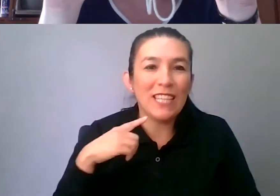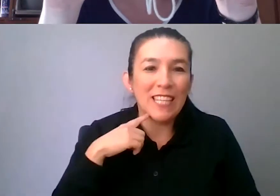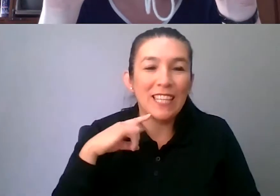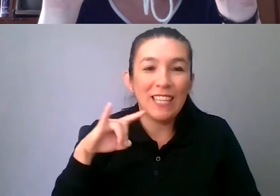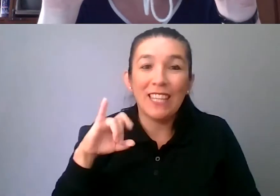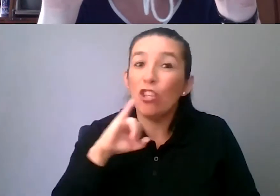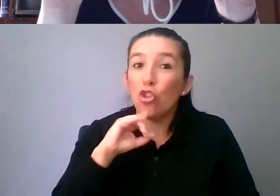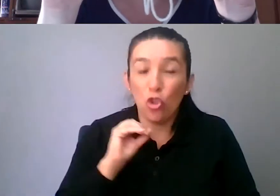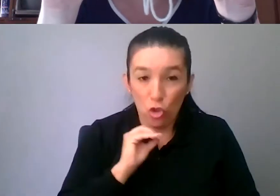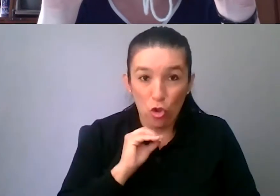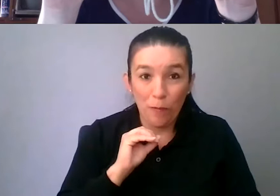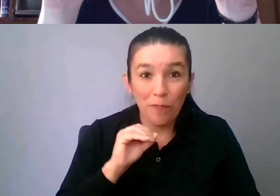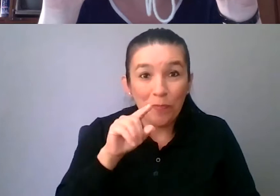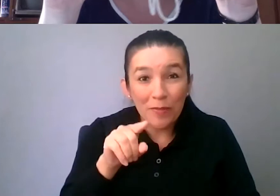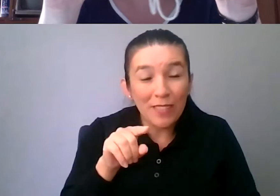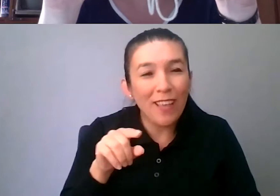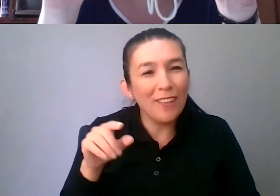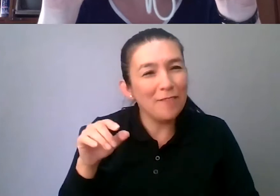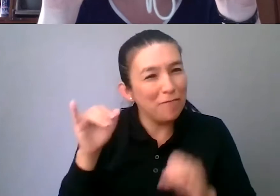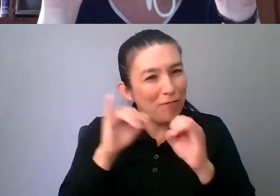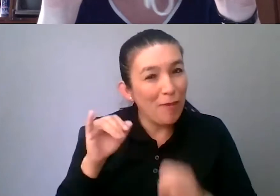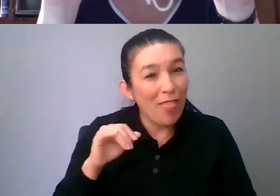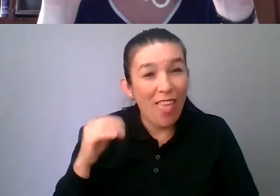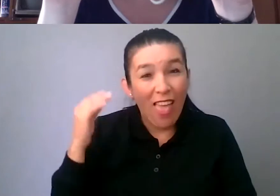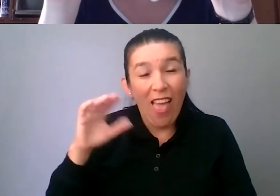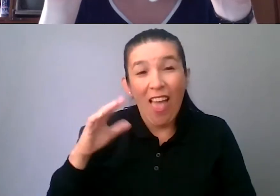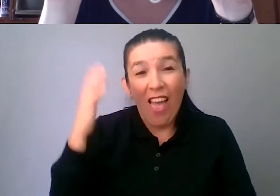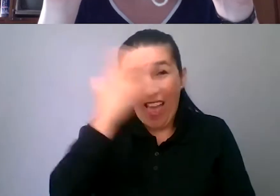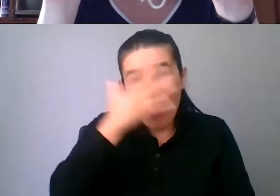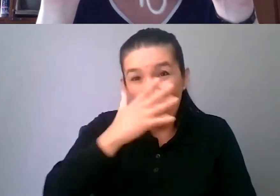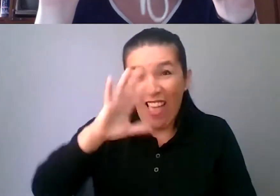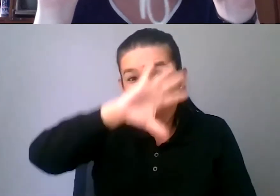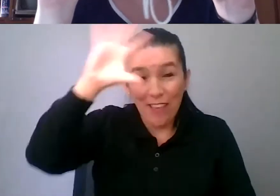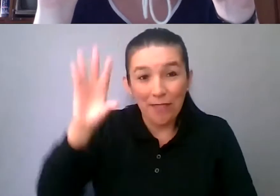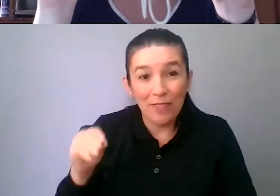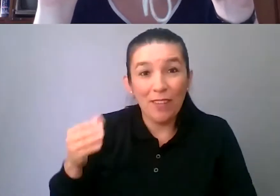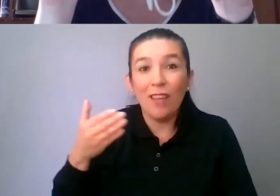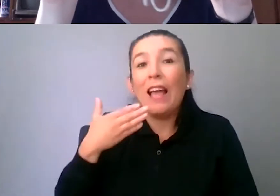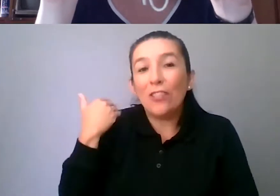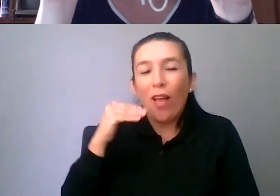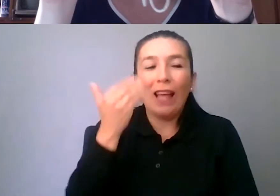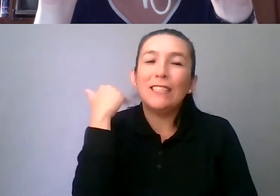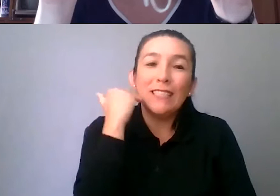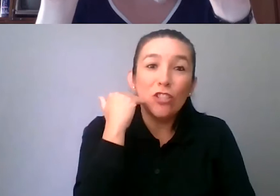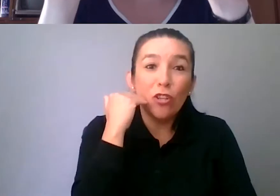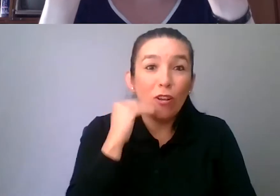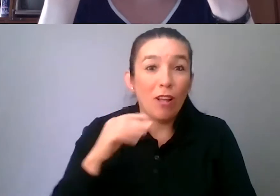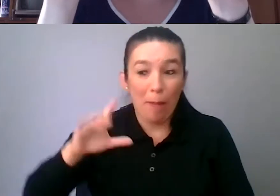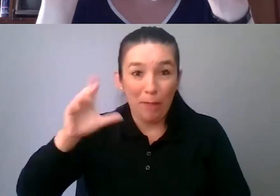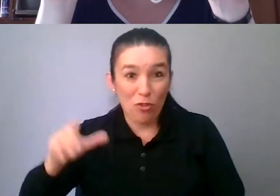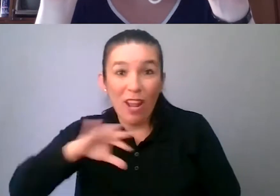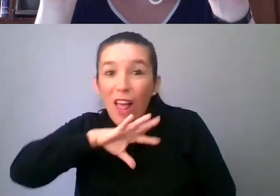africana y que cuando los mayores le decían a sus niños que tuvieran